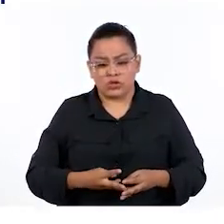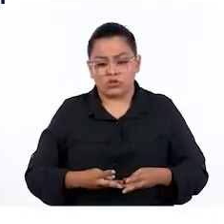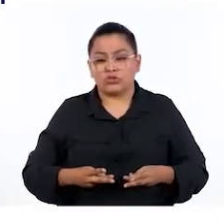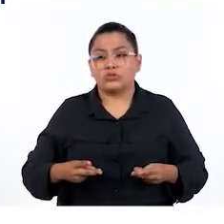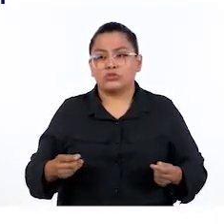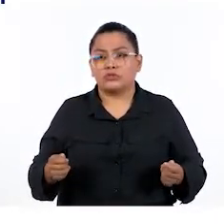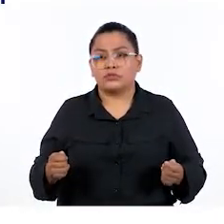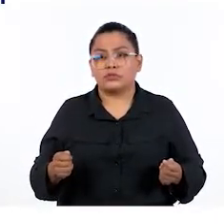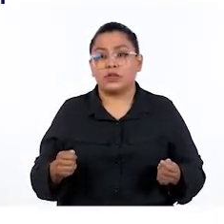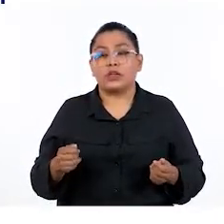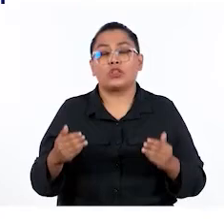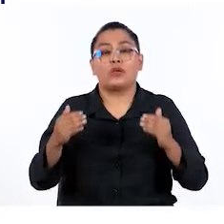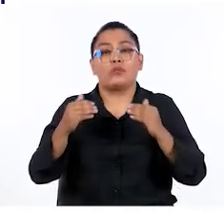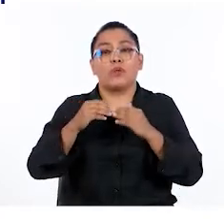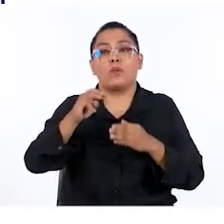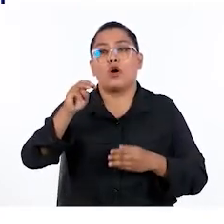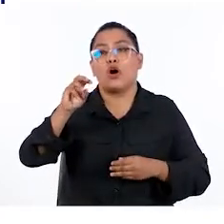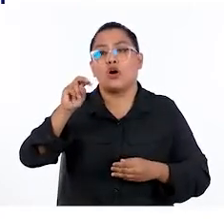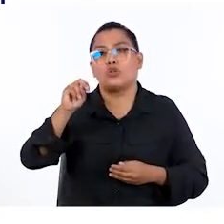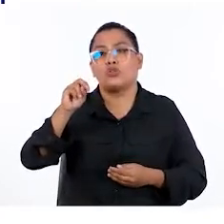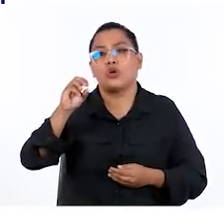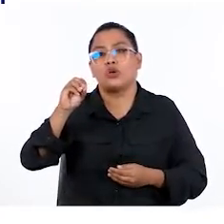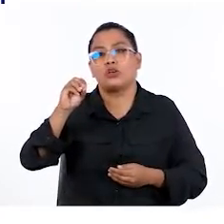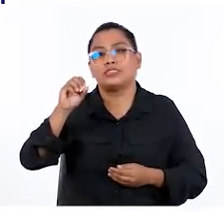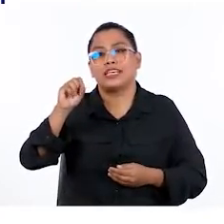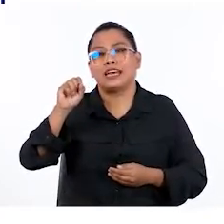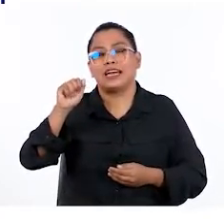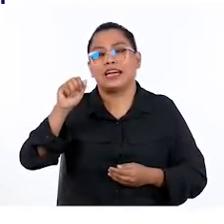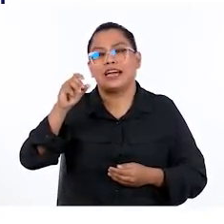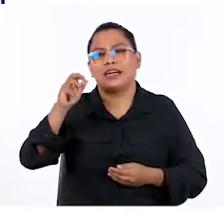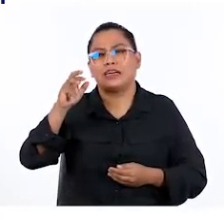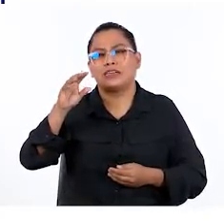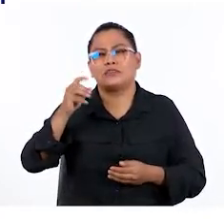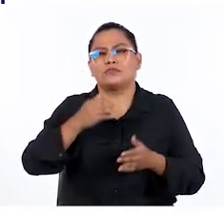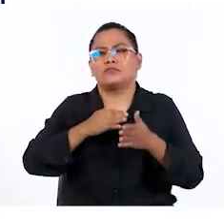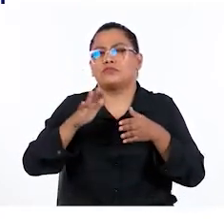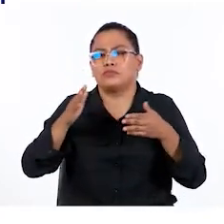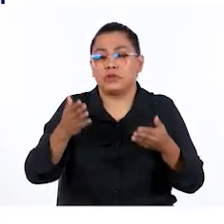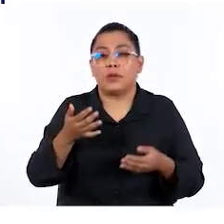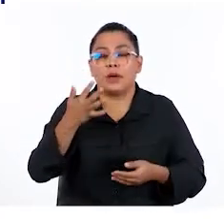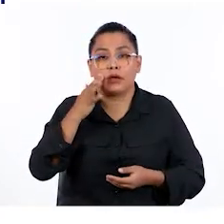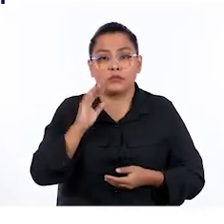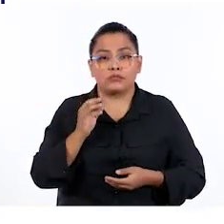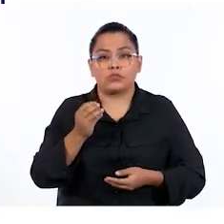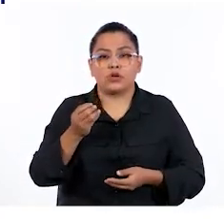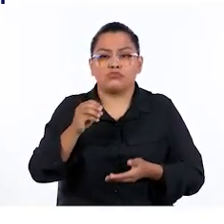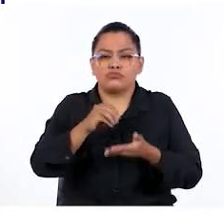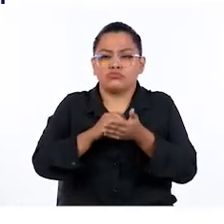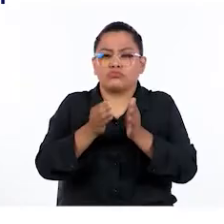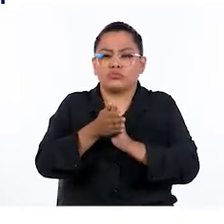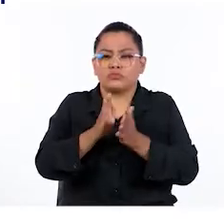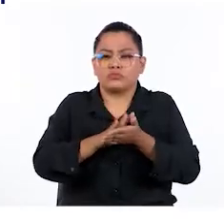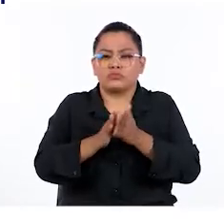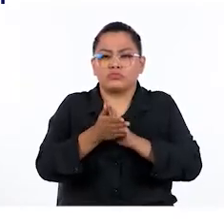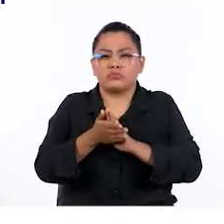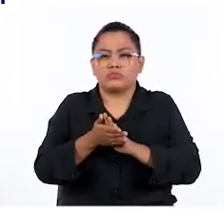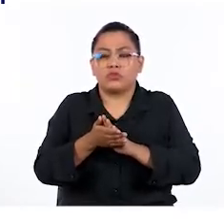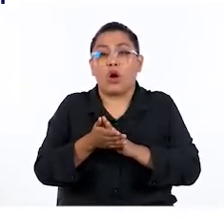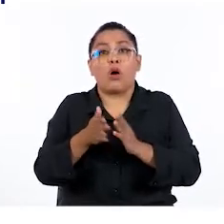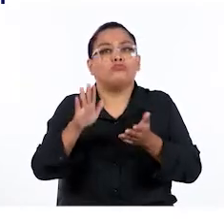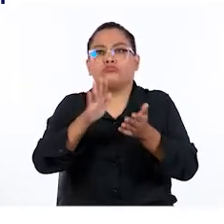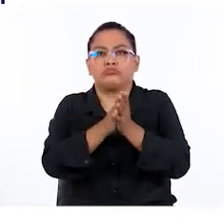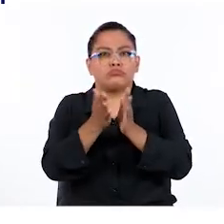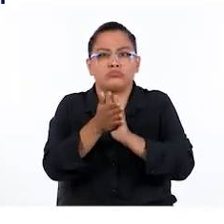de los monosacáridos. ¿Cómo inicia la digestión del almidón? Cuando nosotros comemos pupusas, comemos